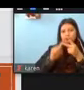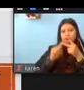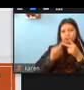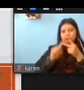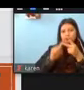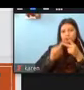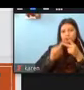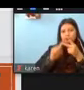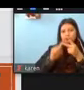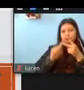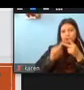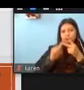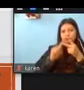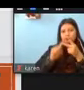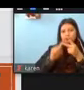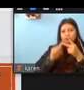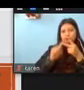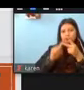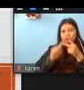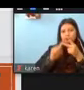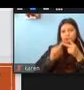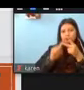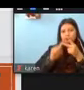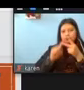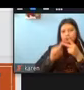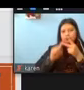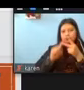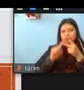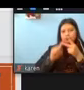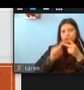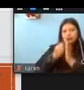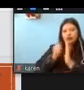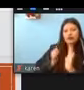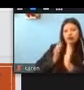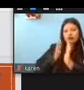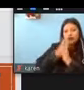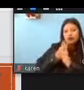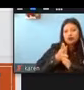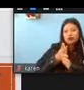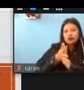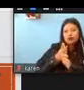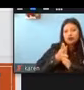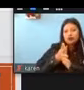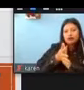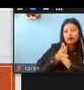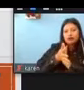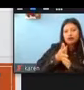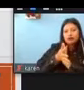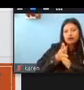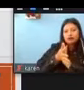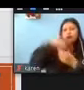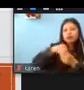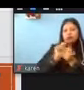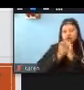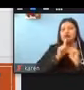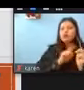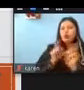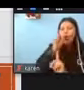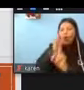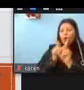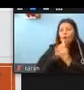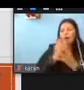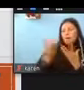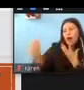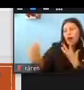de narrativas que sitúan al otro como enemigo o que muestran transformaciones en el discurso de los actores armados. Eso es algo que